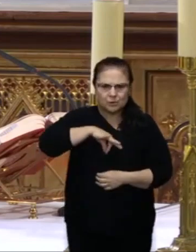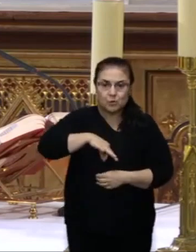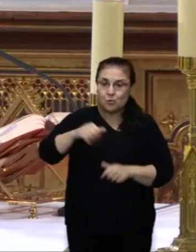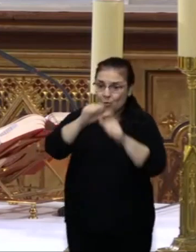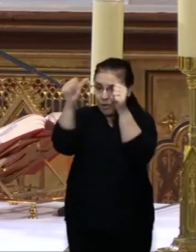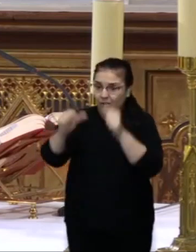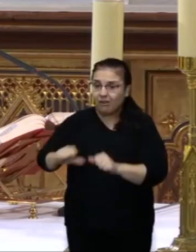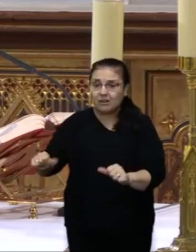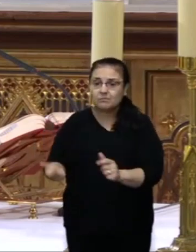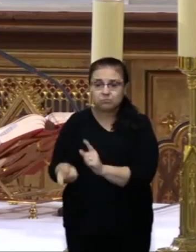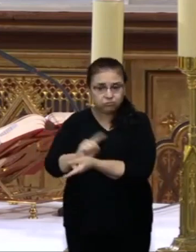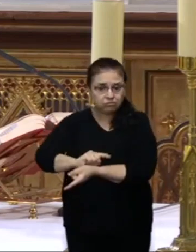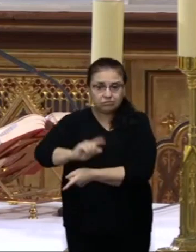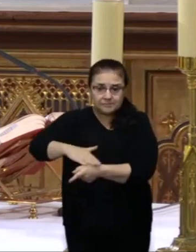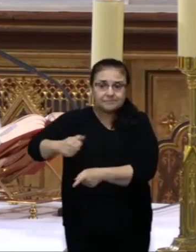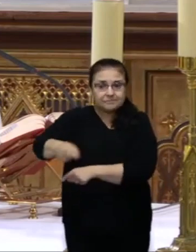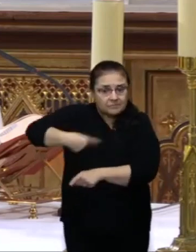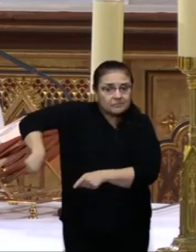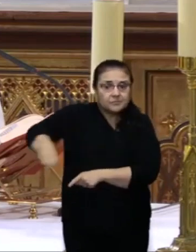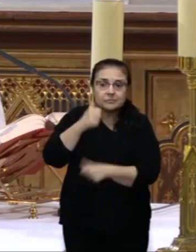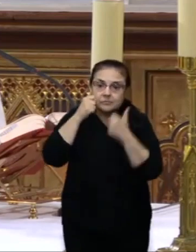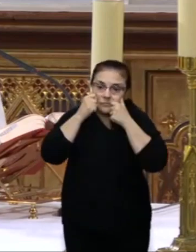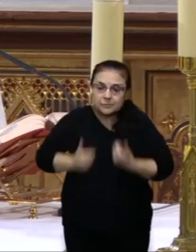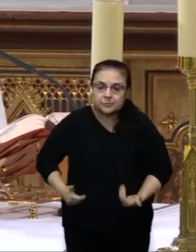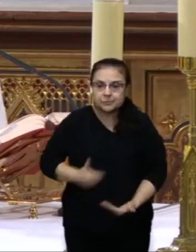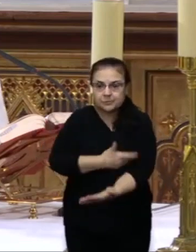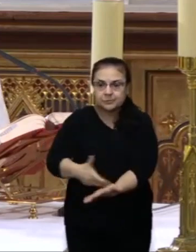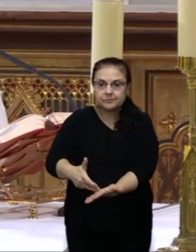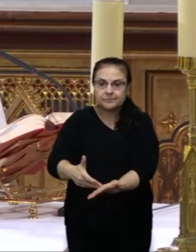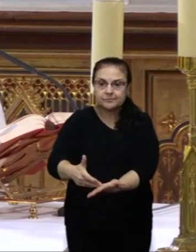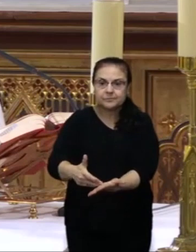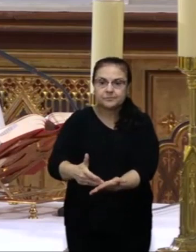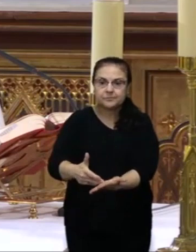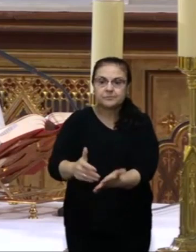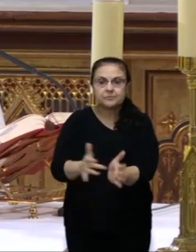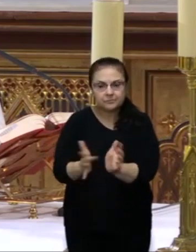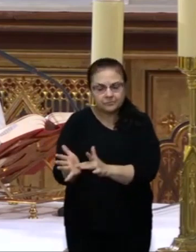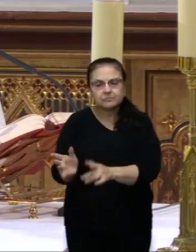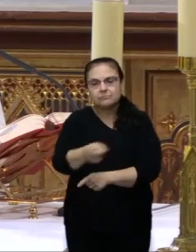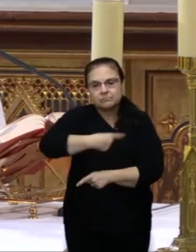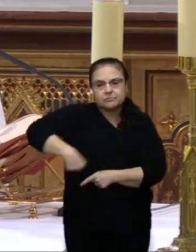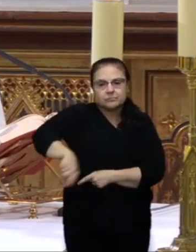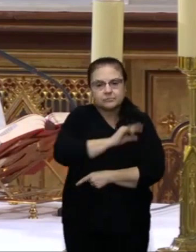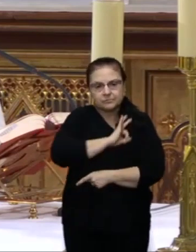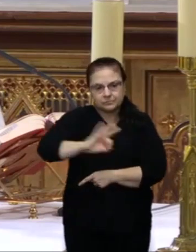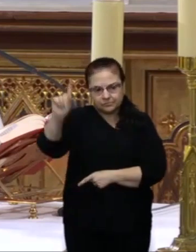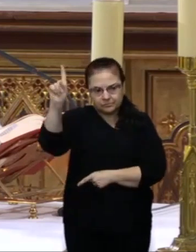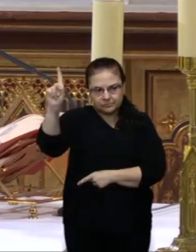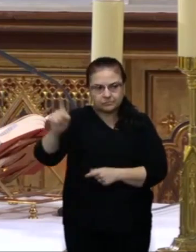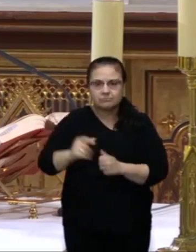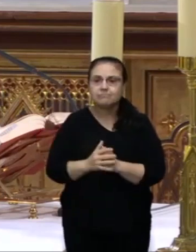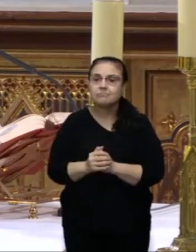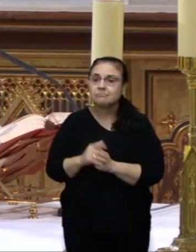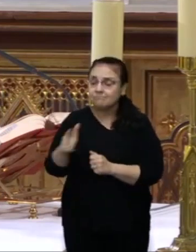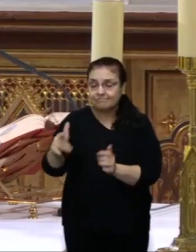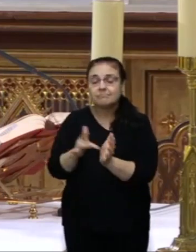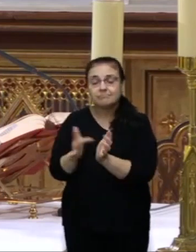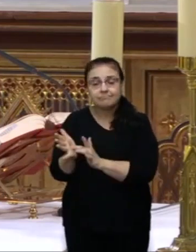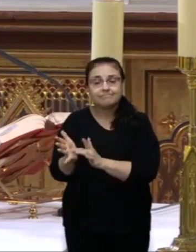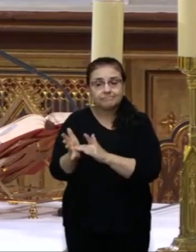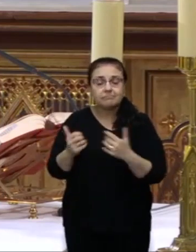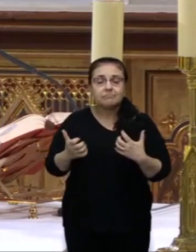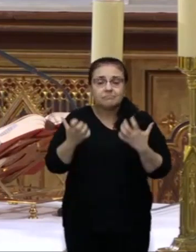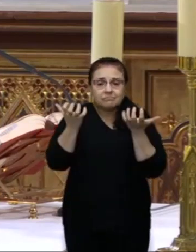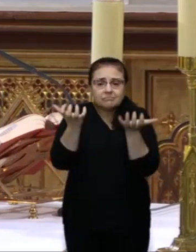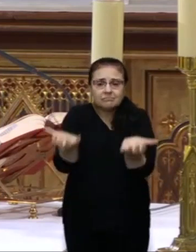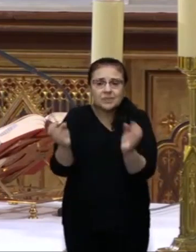manera que se conviertan para nosotros en el cuerpo y la sangre de Jesucristo nuestro Señor, el cual, cuando iba a